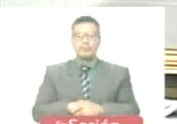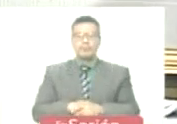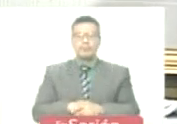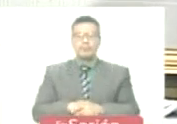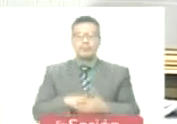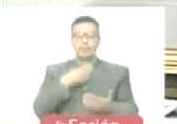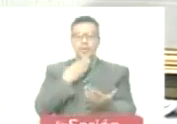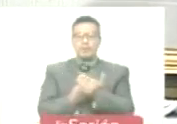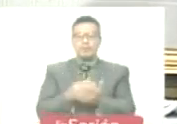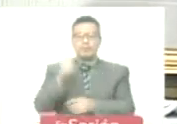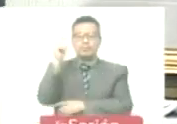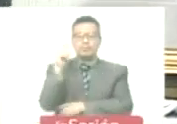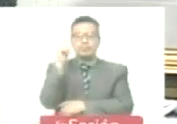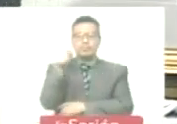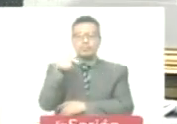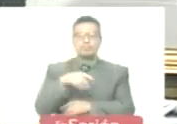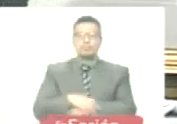Gracias, diputado.